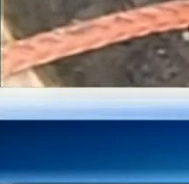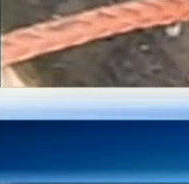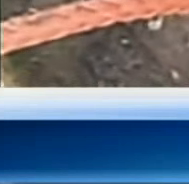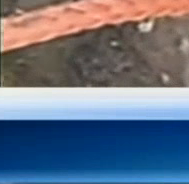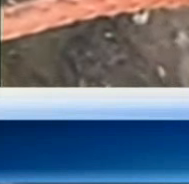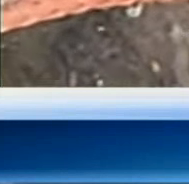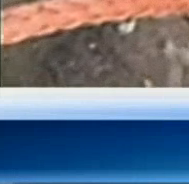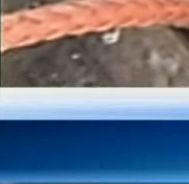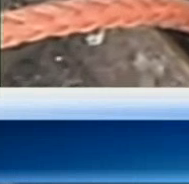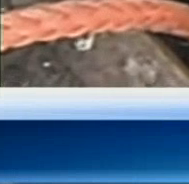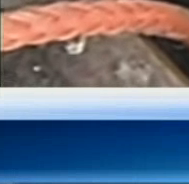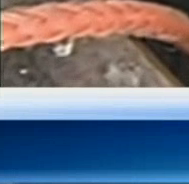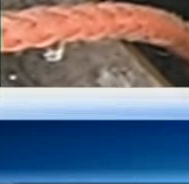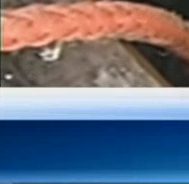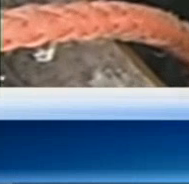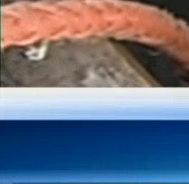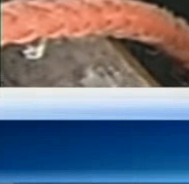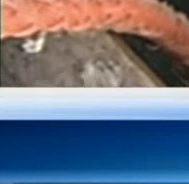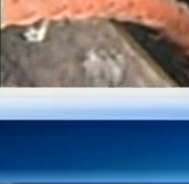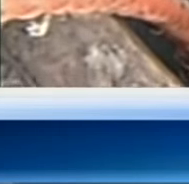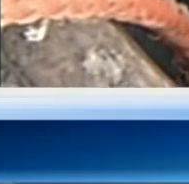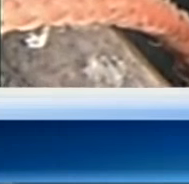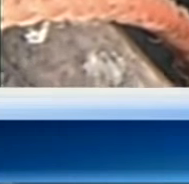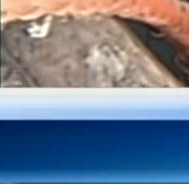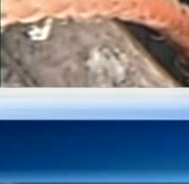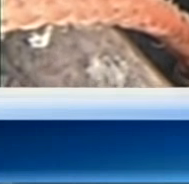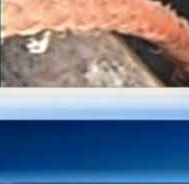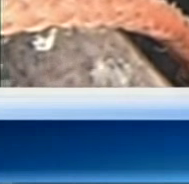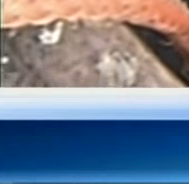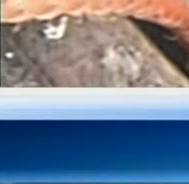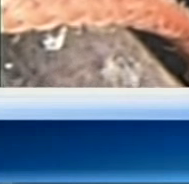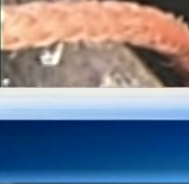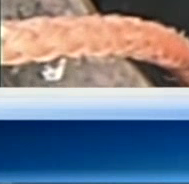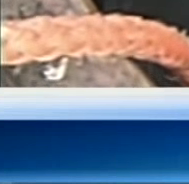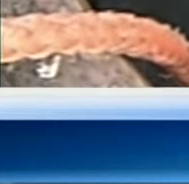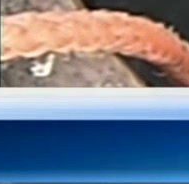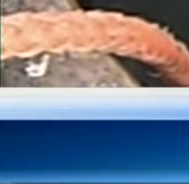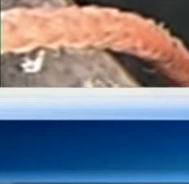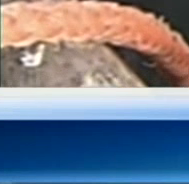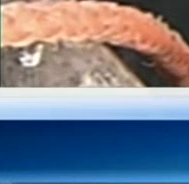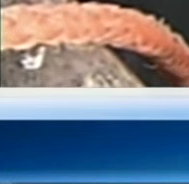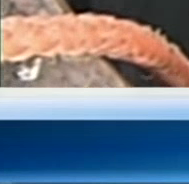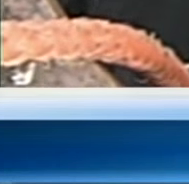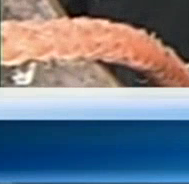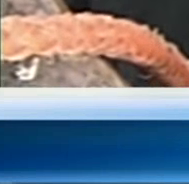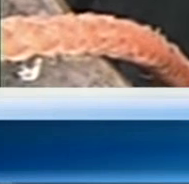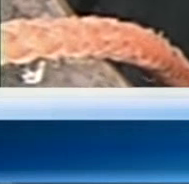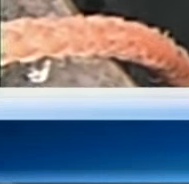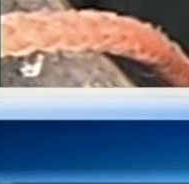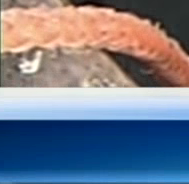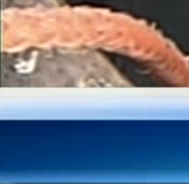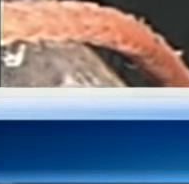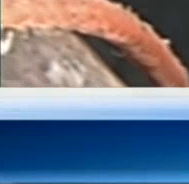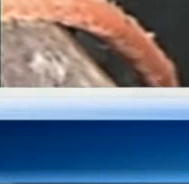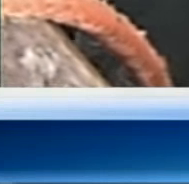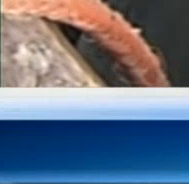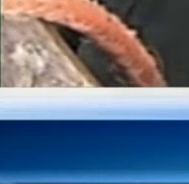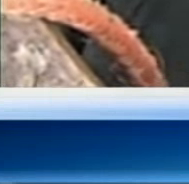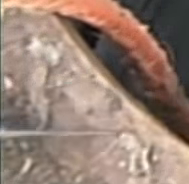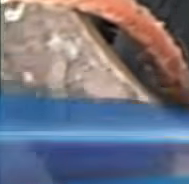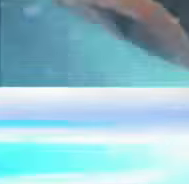están logrando que el sistema de aguas servidas cada cierto tiempo, y peor aún con las lluvias,